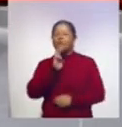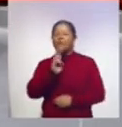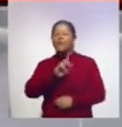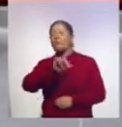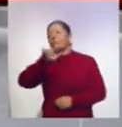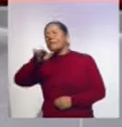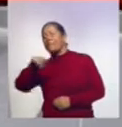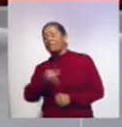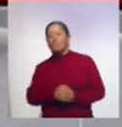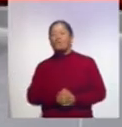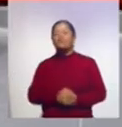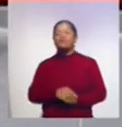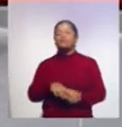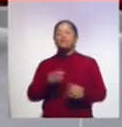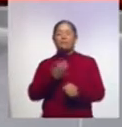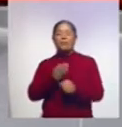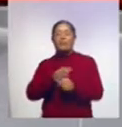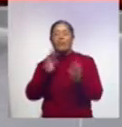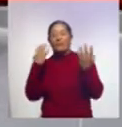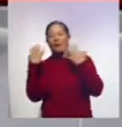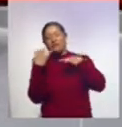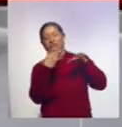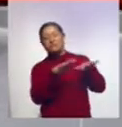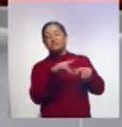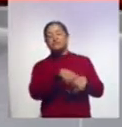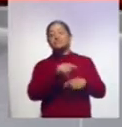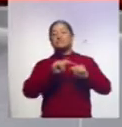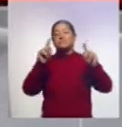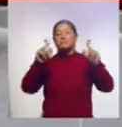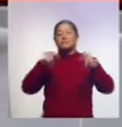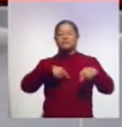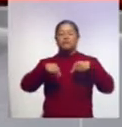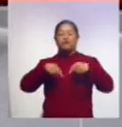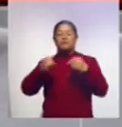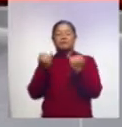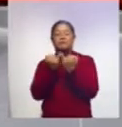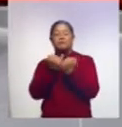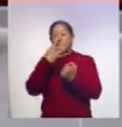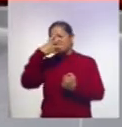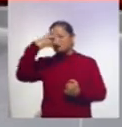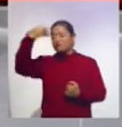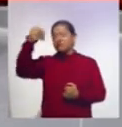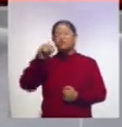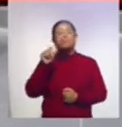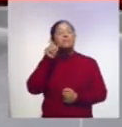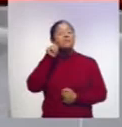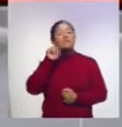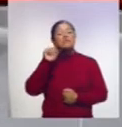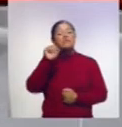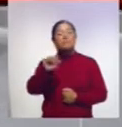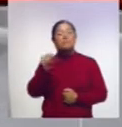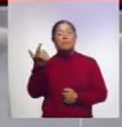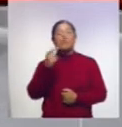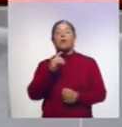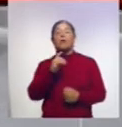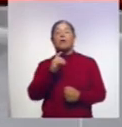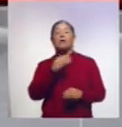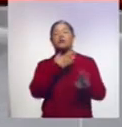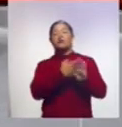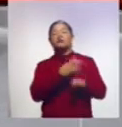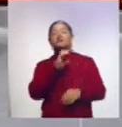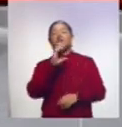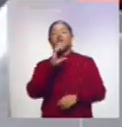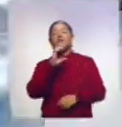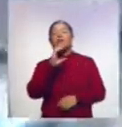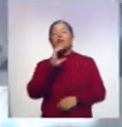fútbol, volteamos a lo que sucede aquí en Tlaxcala, porque nuestros Coyotes también tienen partido. Este sábado van a jugar contra Orizaba. Y aquí le presentamos el